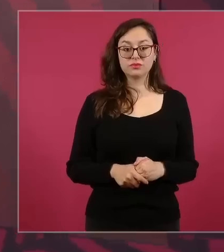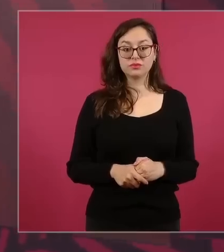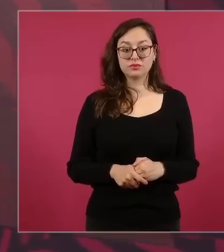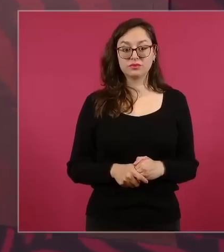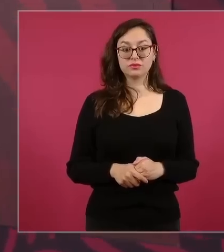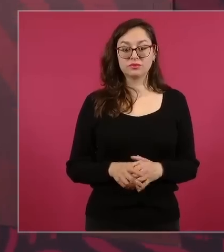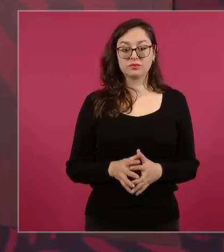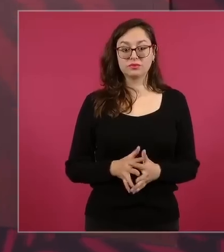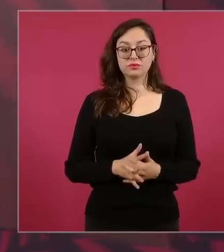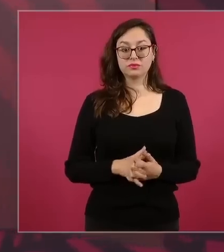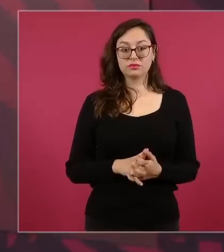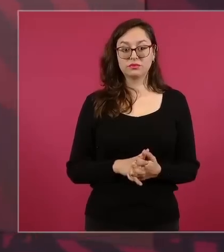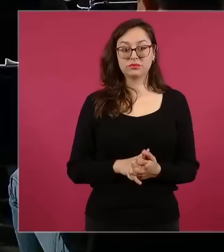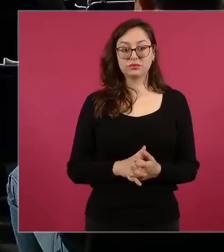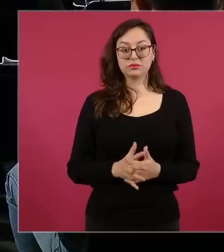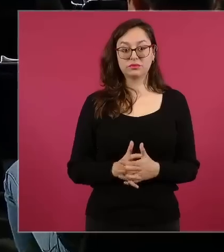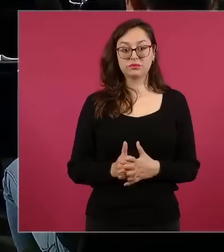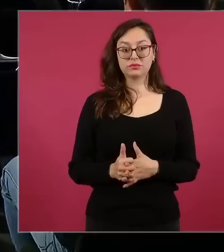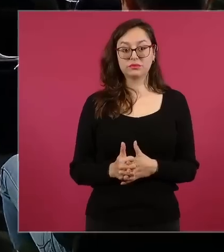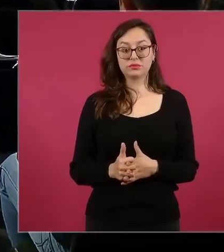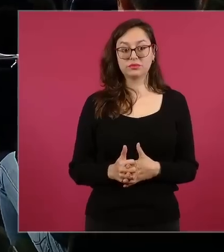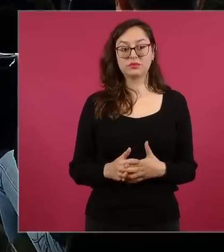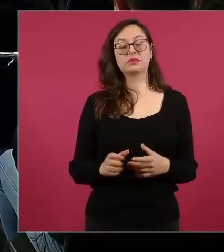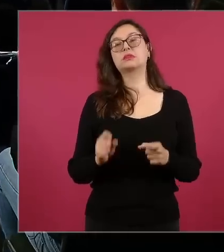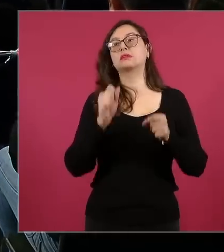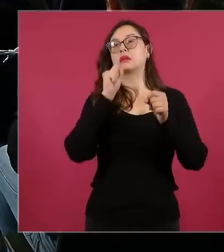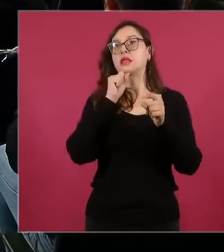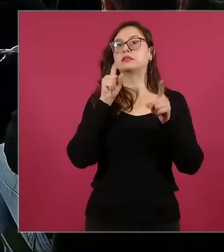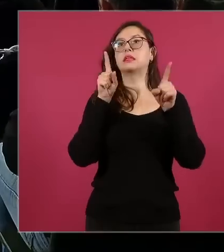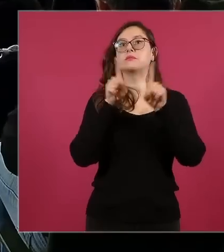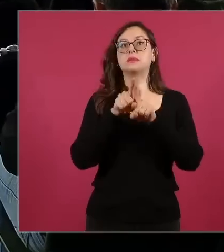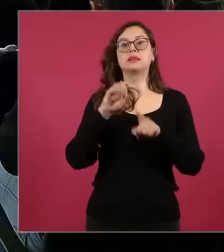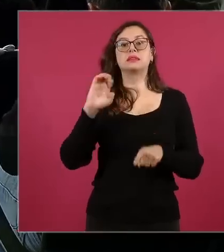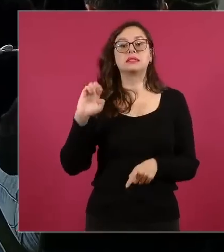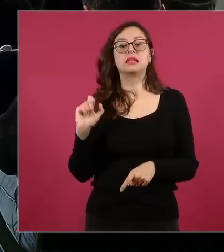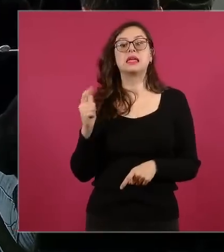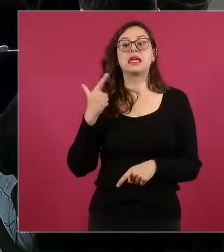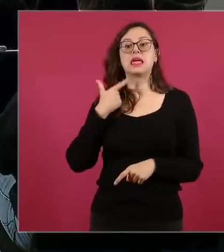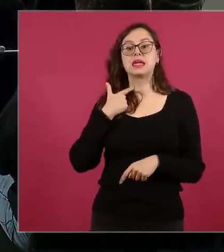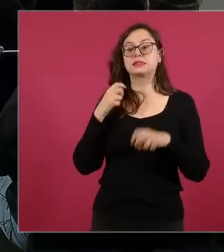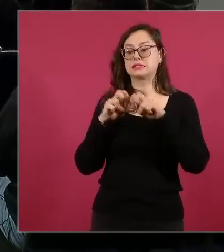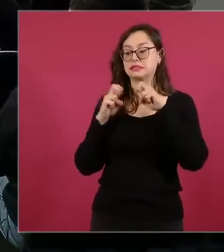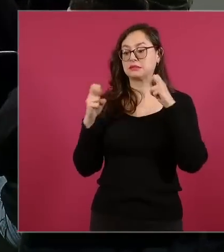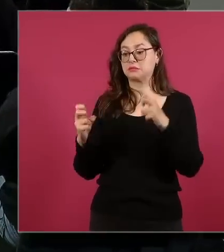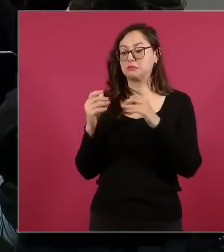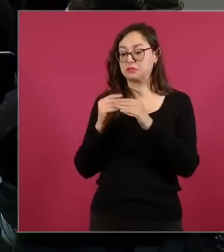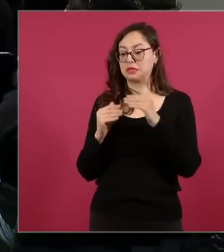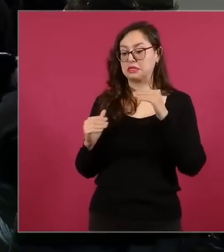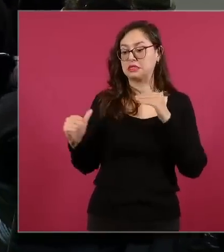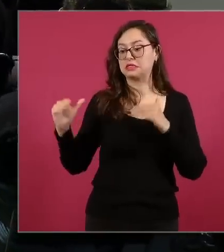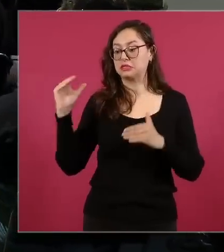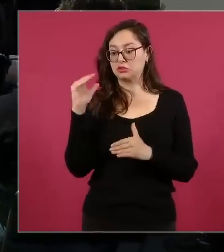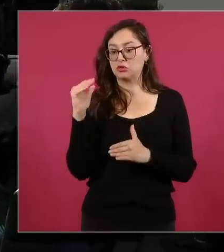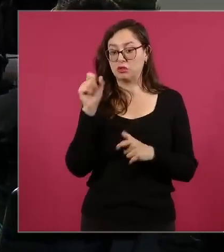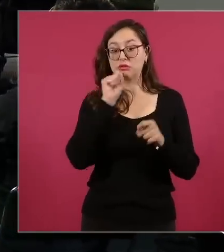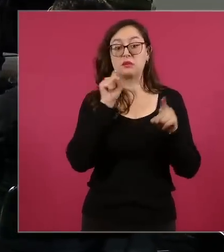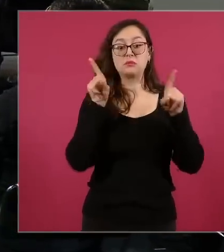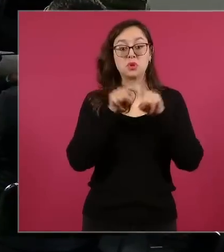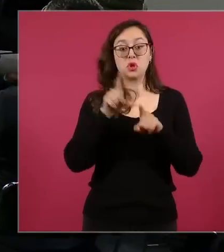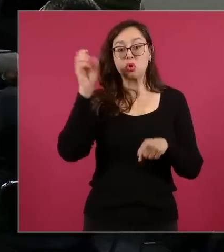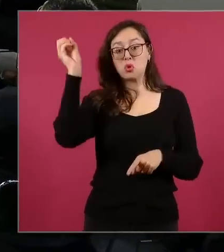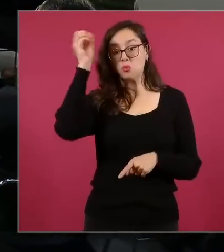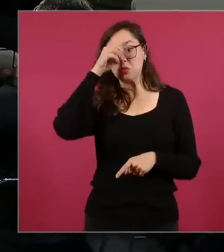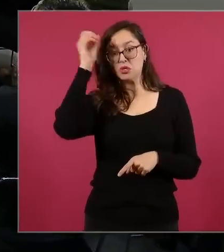sobre la representación también el exministro Valadez también expresó que no